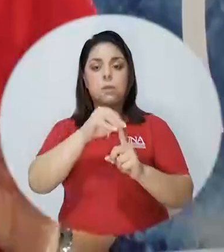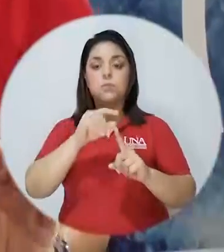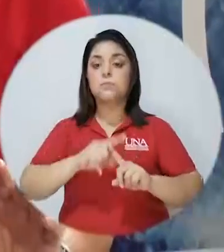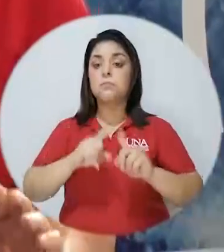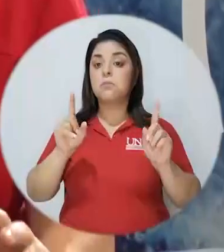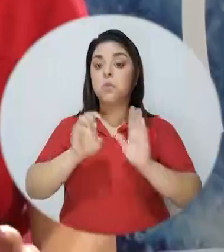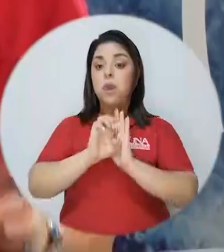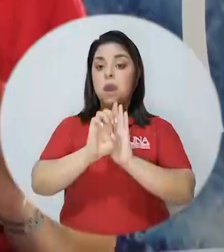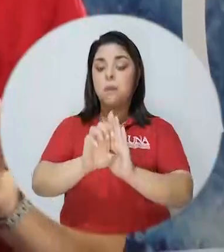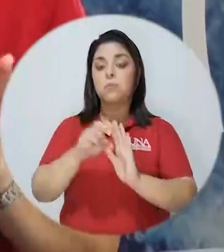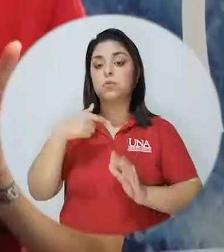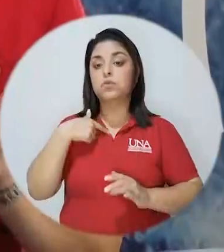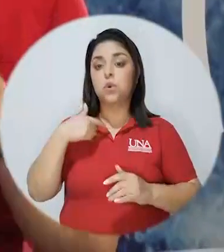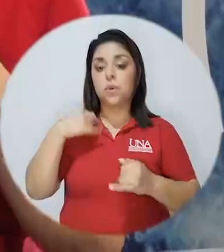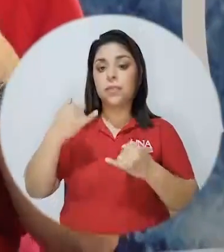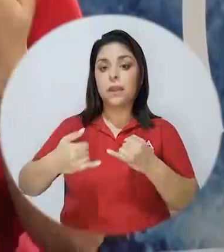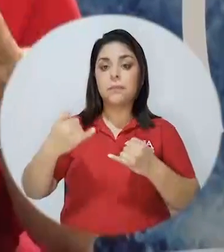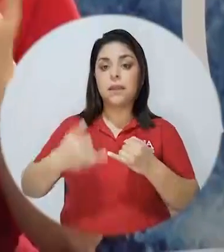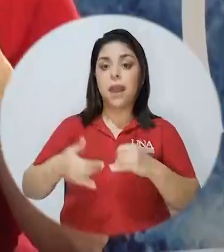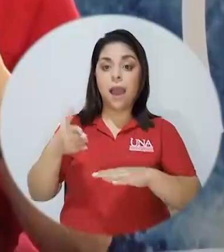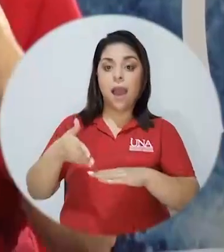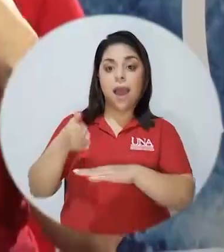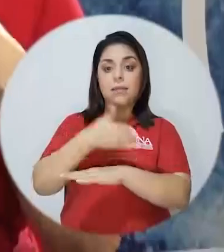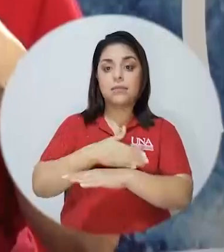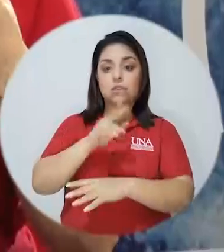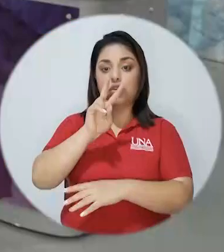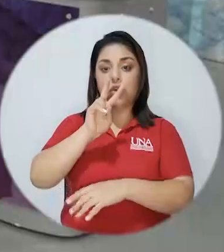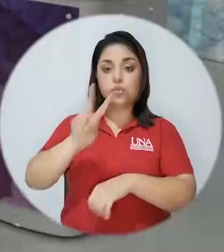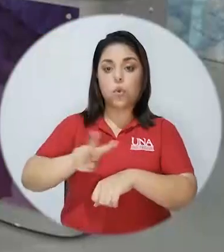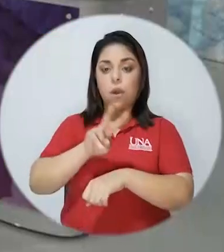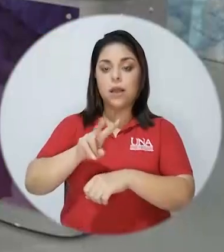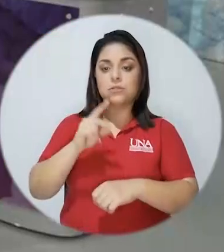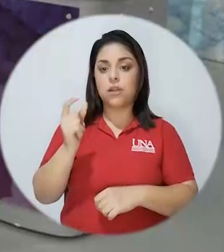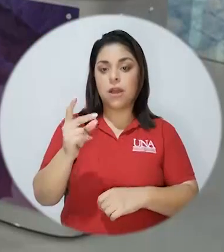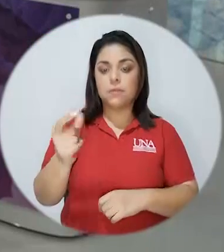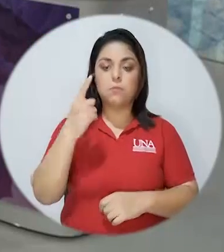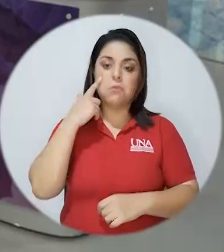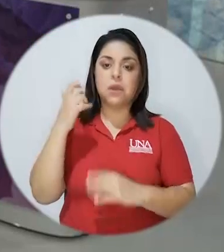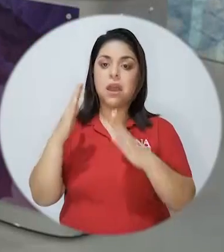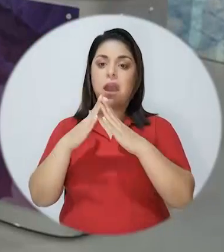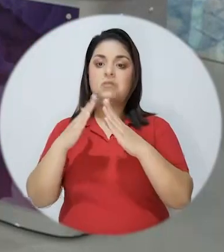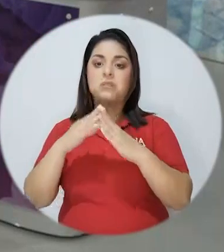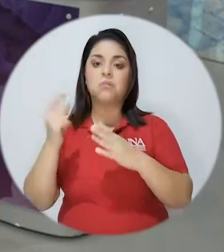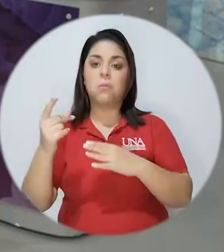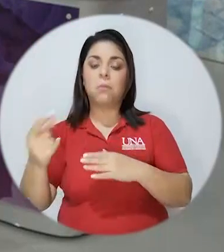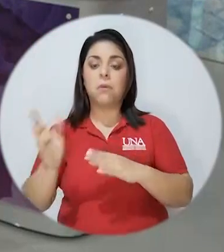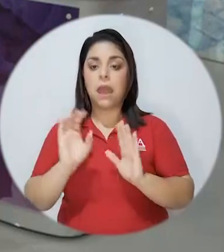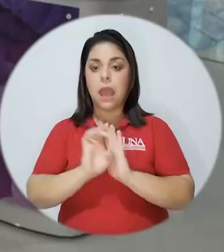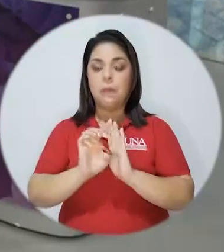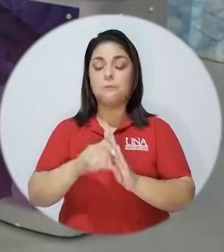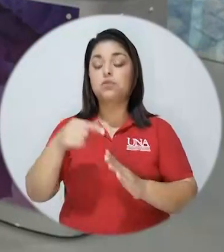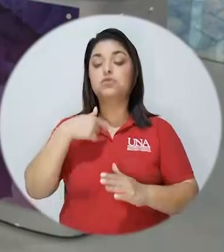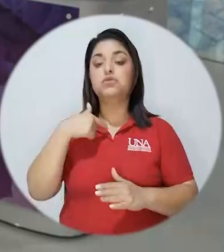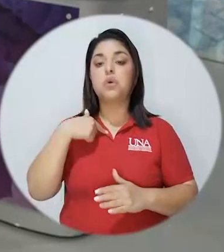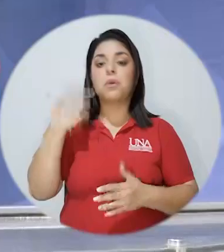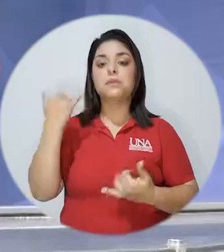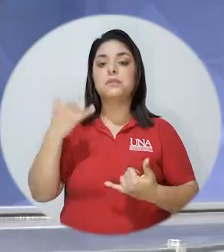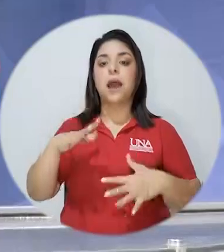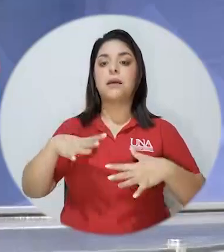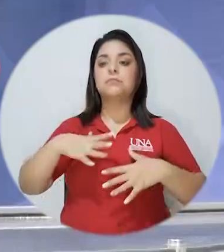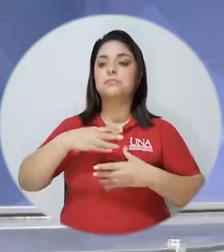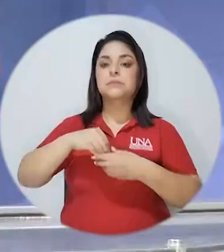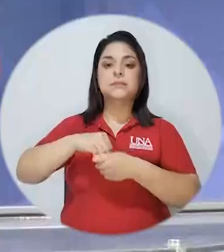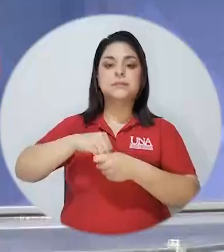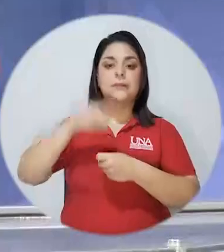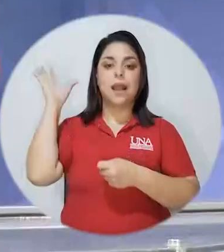trabajo 2 horas antes, porque ya lo hice, generalmente el rendimiento es más alto en la casa, entonces ya yo me desconecté,